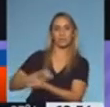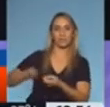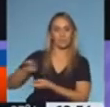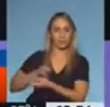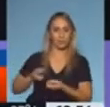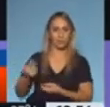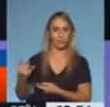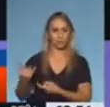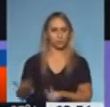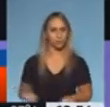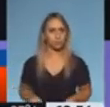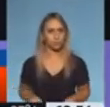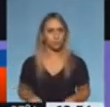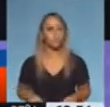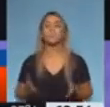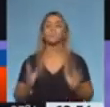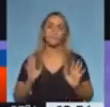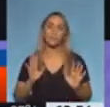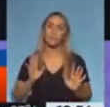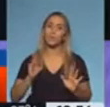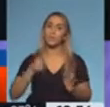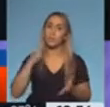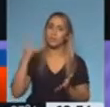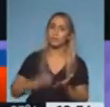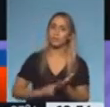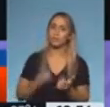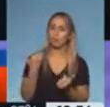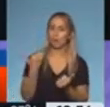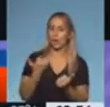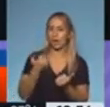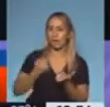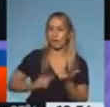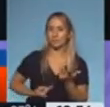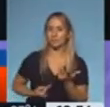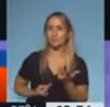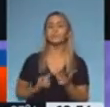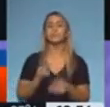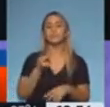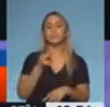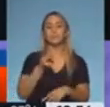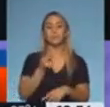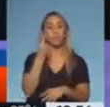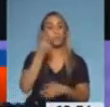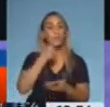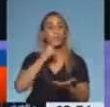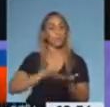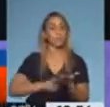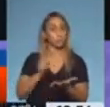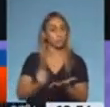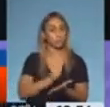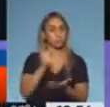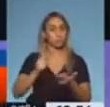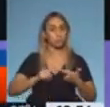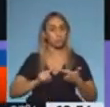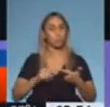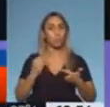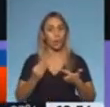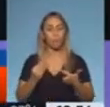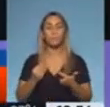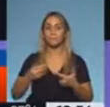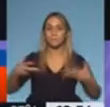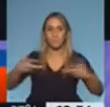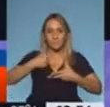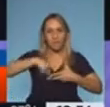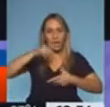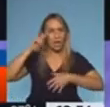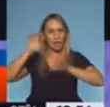límite, porque. Pero se han tomado otras decisiones también, felicitar en ese tema, ¿eh? Me parece que una muy importante es que se está analizando que a partir del 1